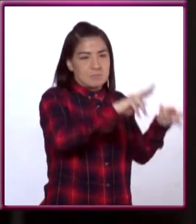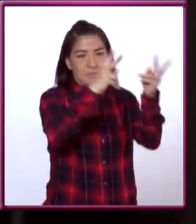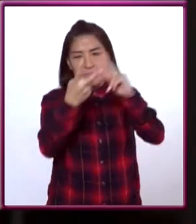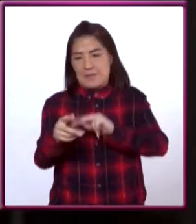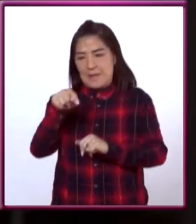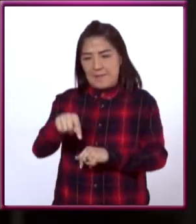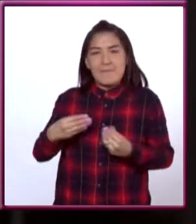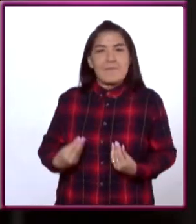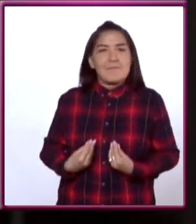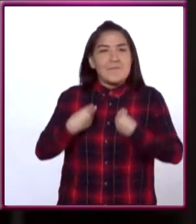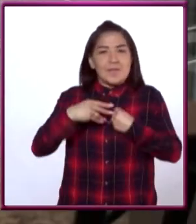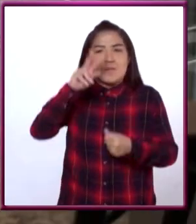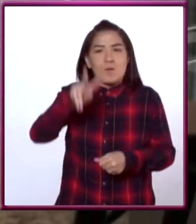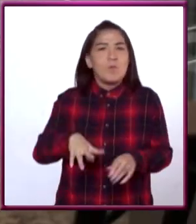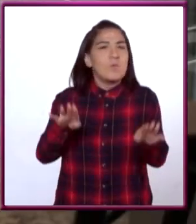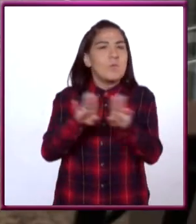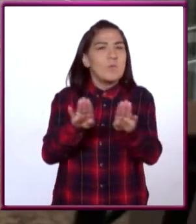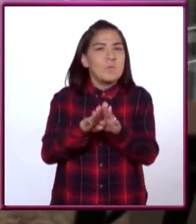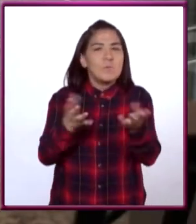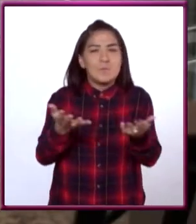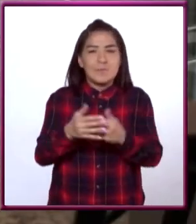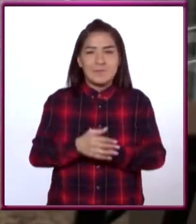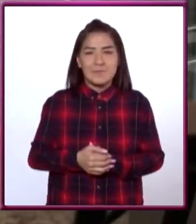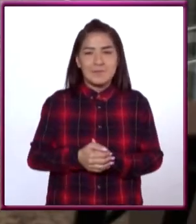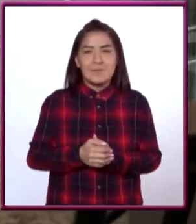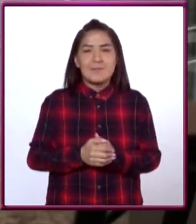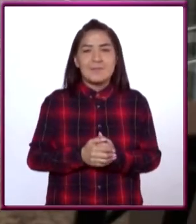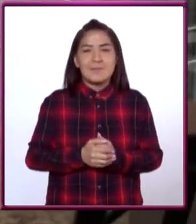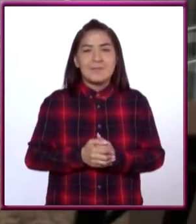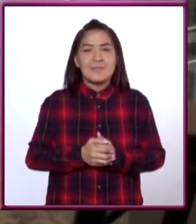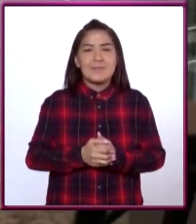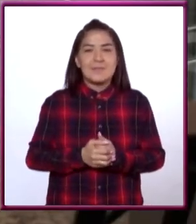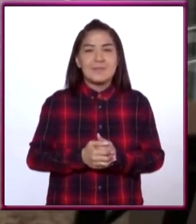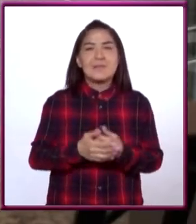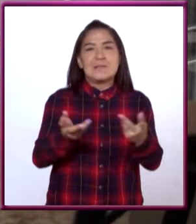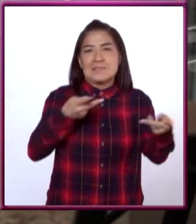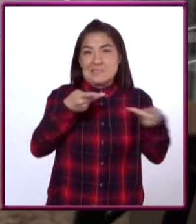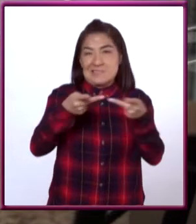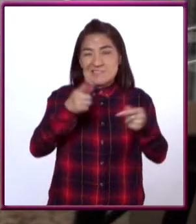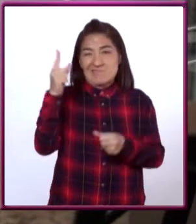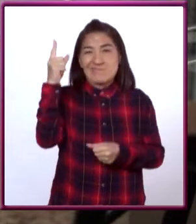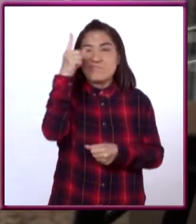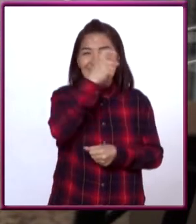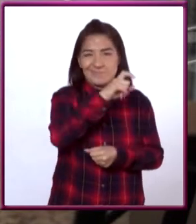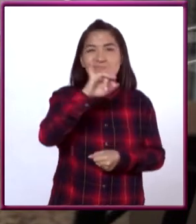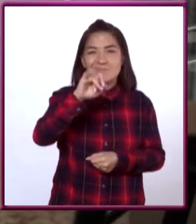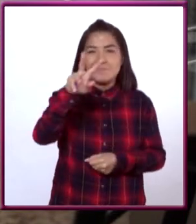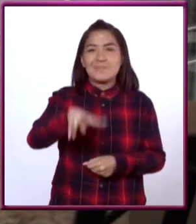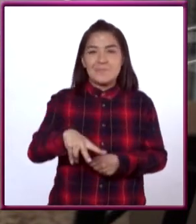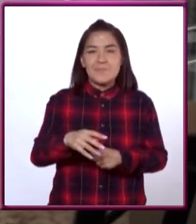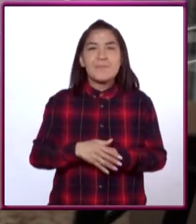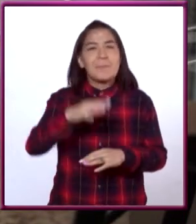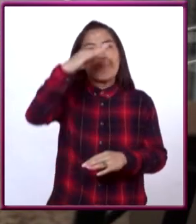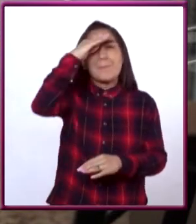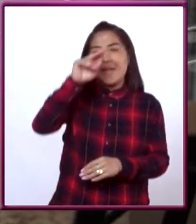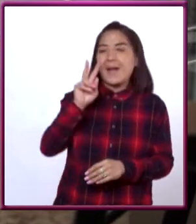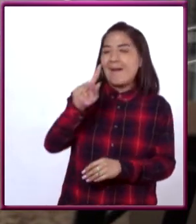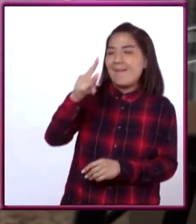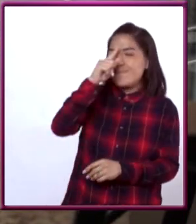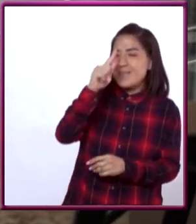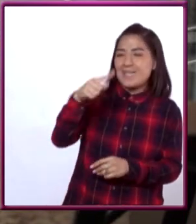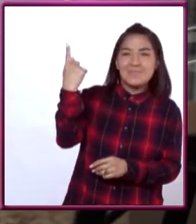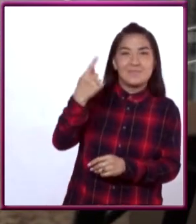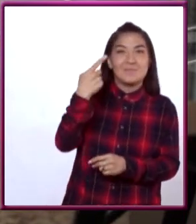vida real y práctica? Mira, es un proceso bastante complejo, pareciera muy sencillo,